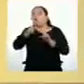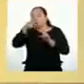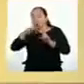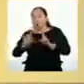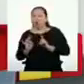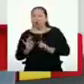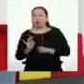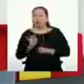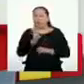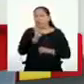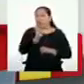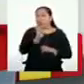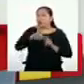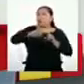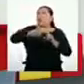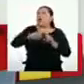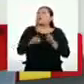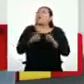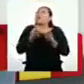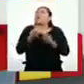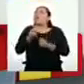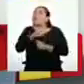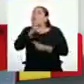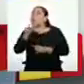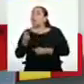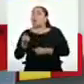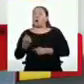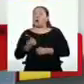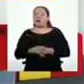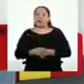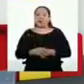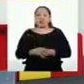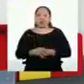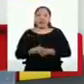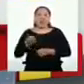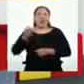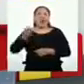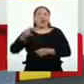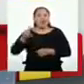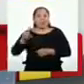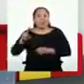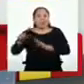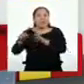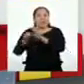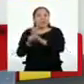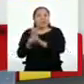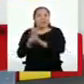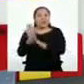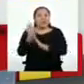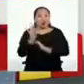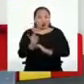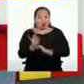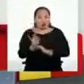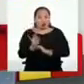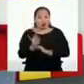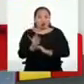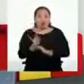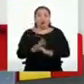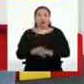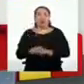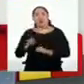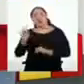11? Exacto. 11 menos 8. 8 menos